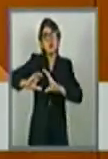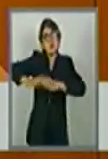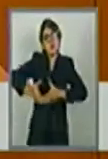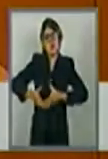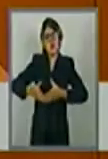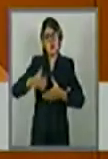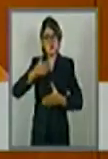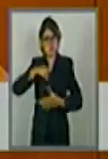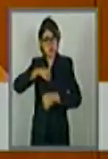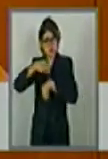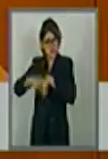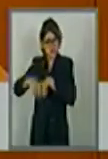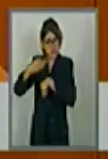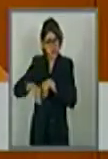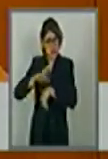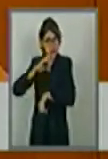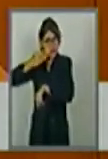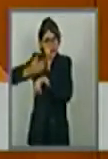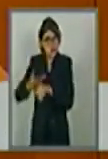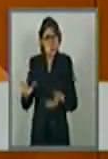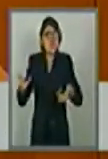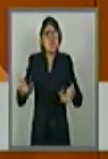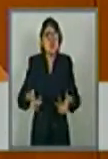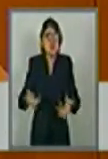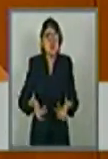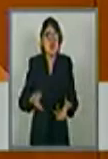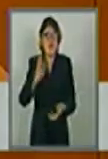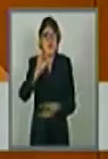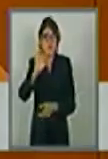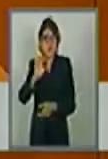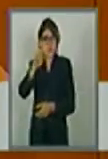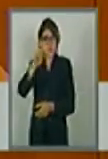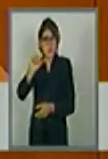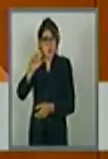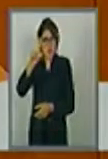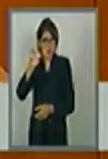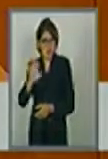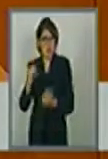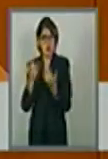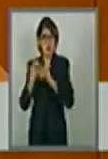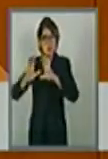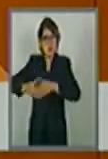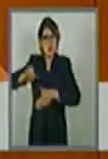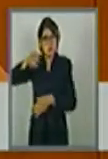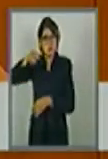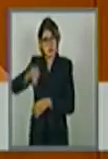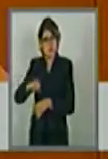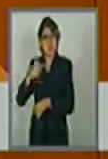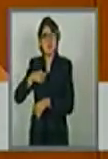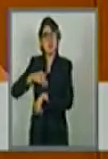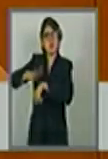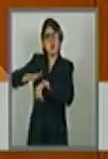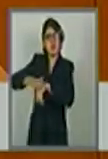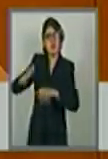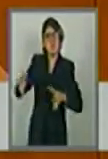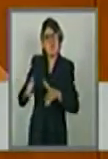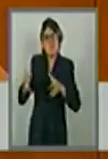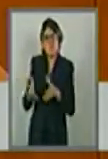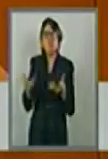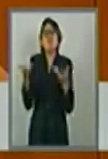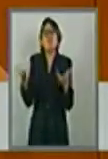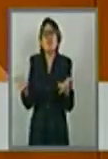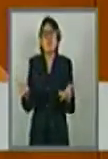permanente y a lo que exhortamos precisamente a la FEPADE y al INE es para que se